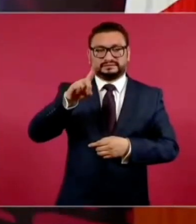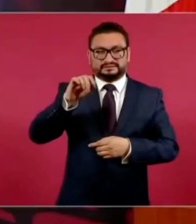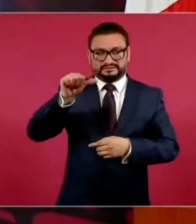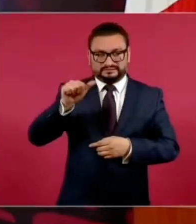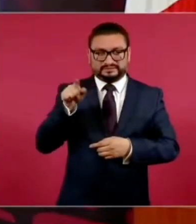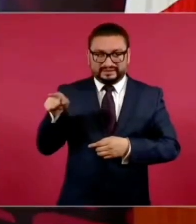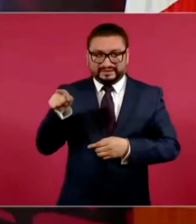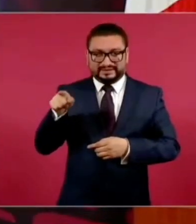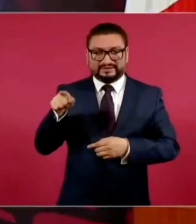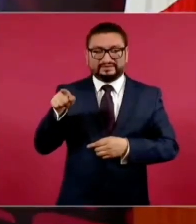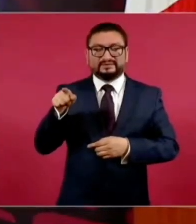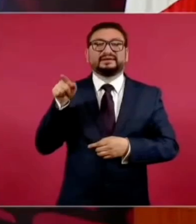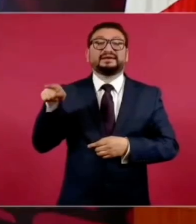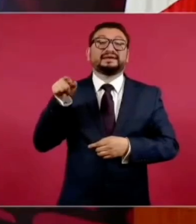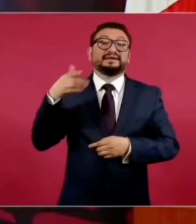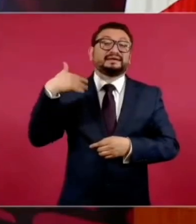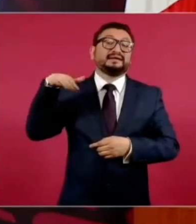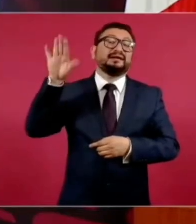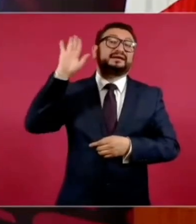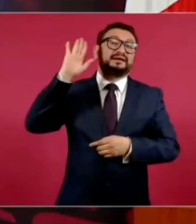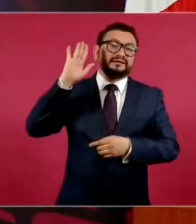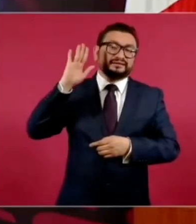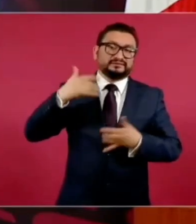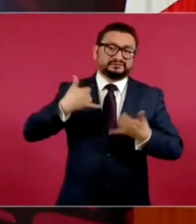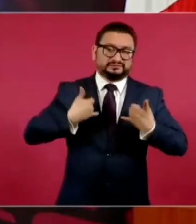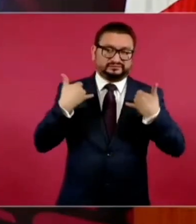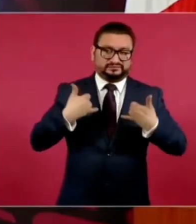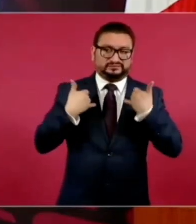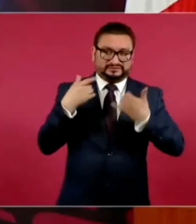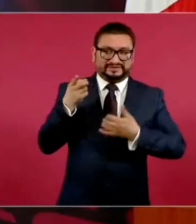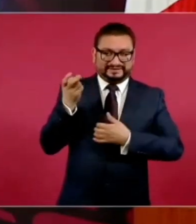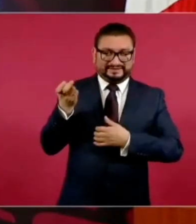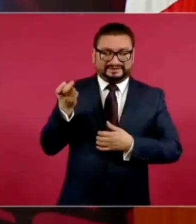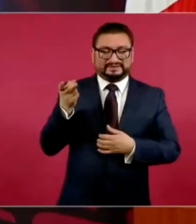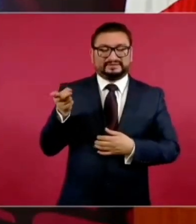el que había estado allá de joven